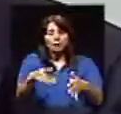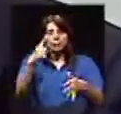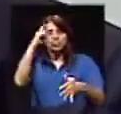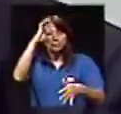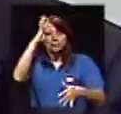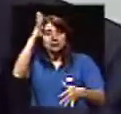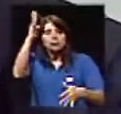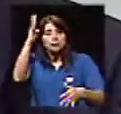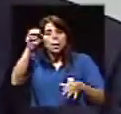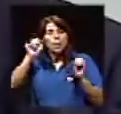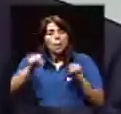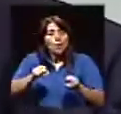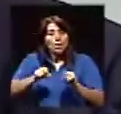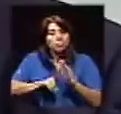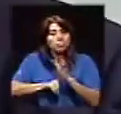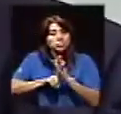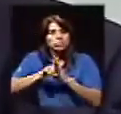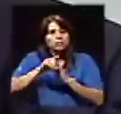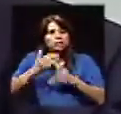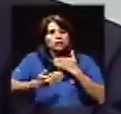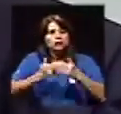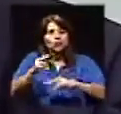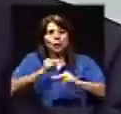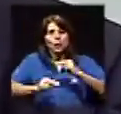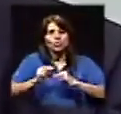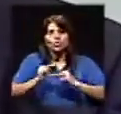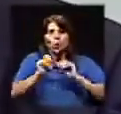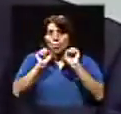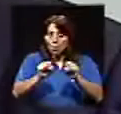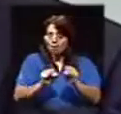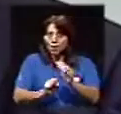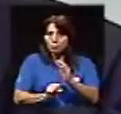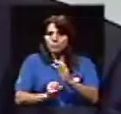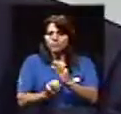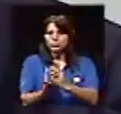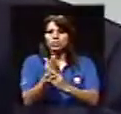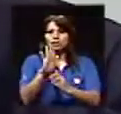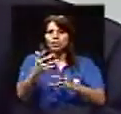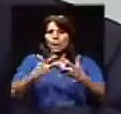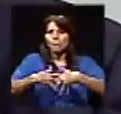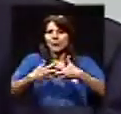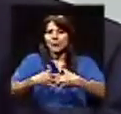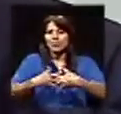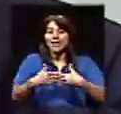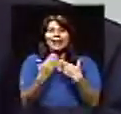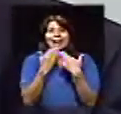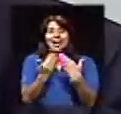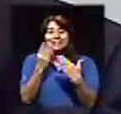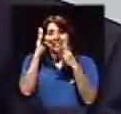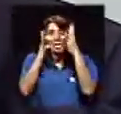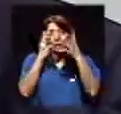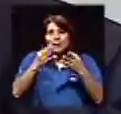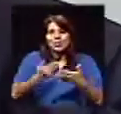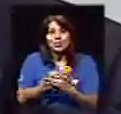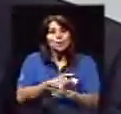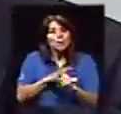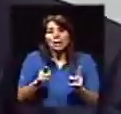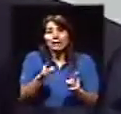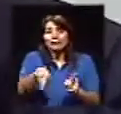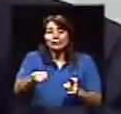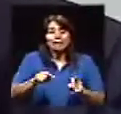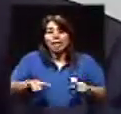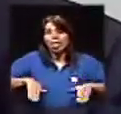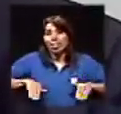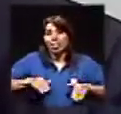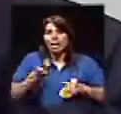poder desarrollar su negocio, su empresa, gracias al emprendedurismo, pero que no tienen ese capital semilla o ese capital de riesgo,